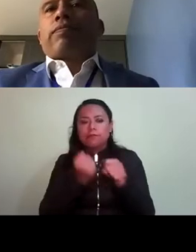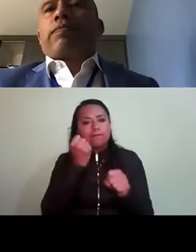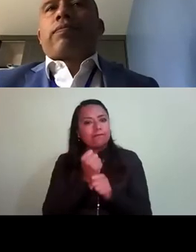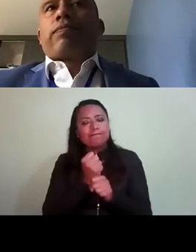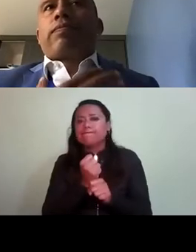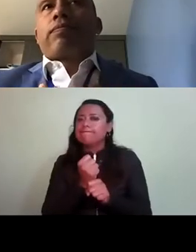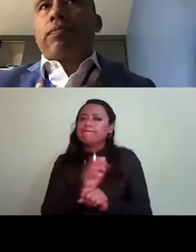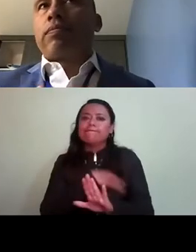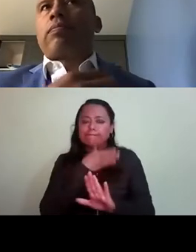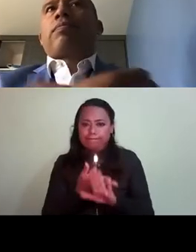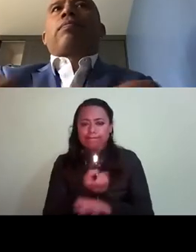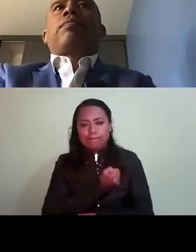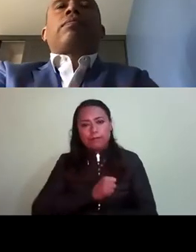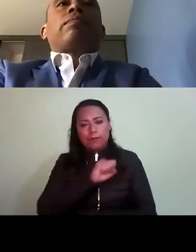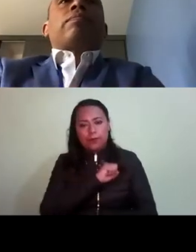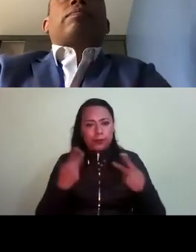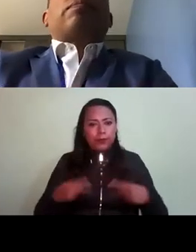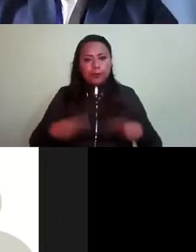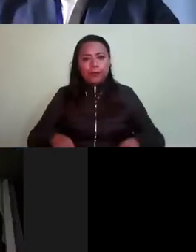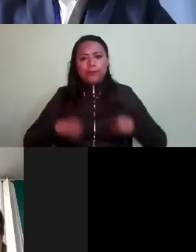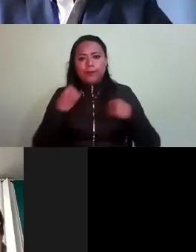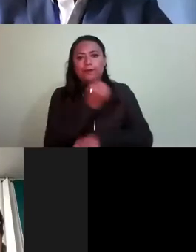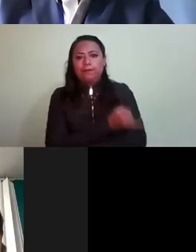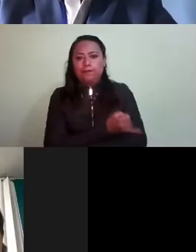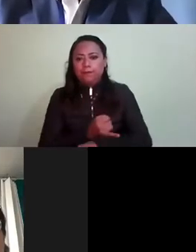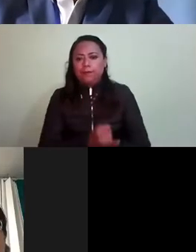habitantes de esta demarcación.